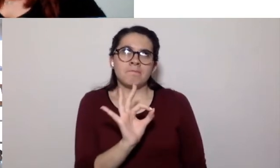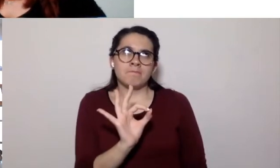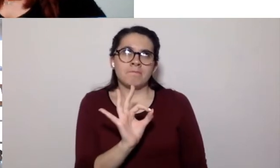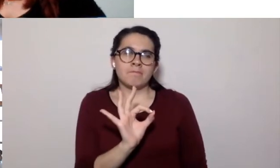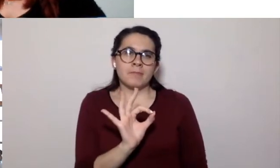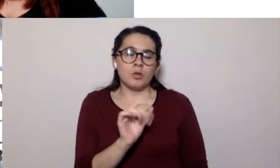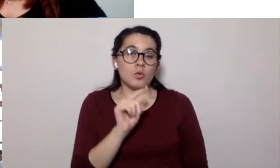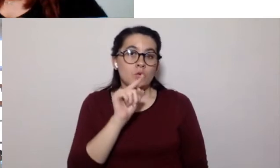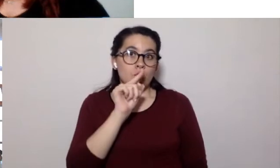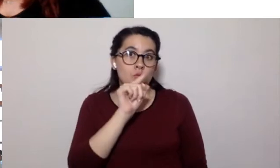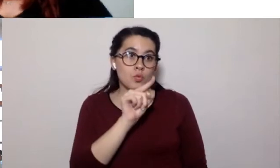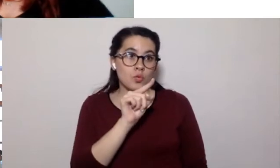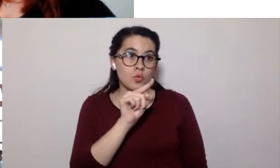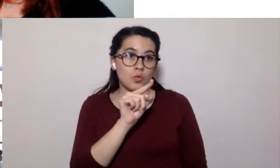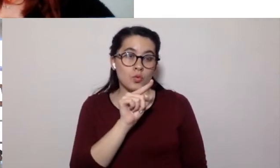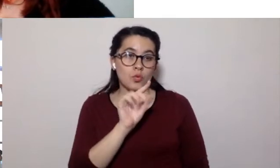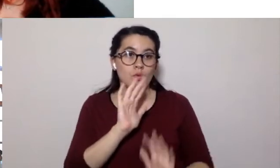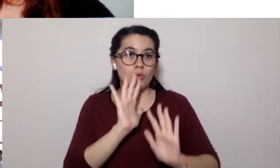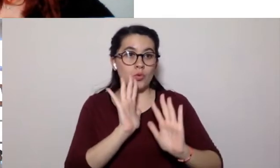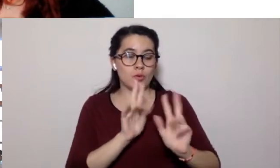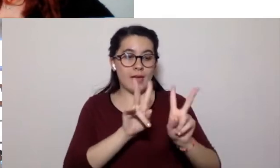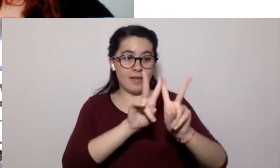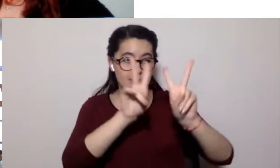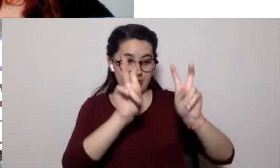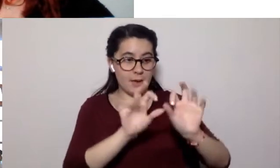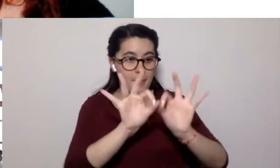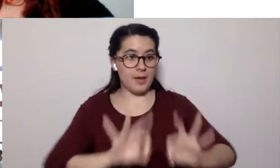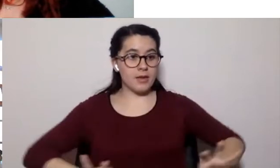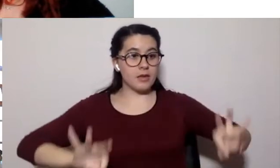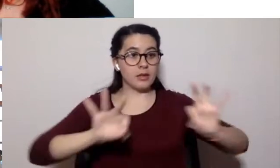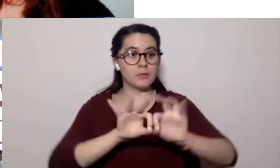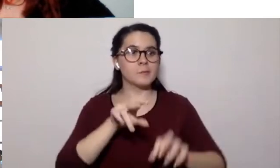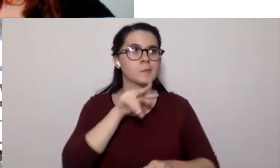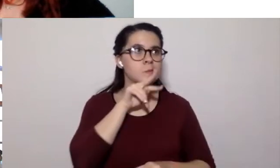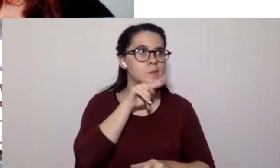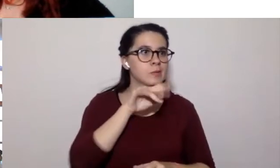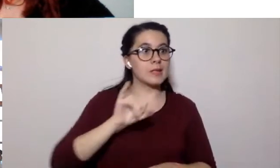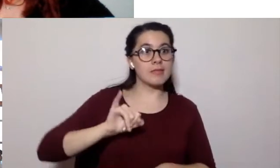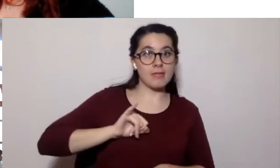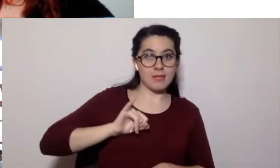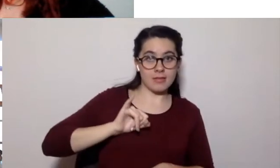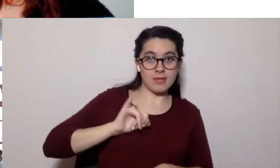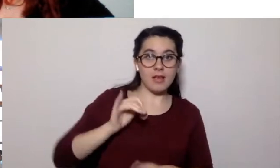tú te hayas preocupado por este tema hoy. Se me hace muy padre porque